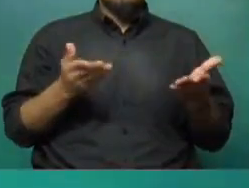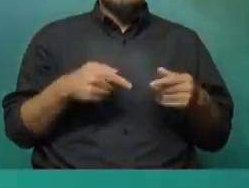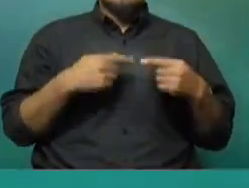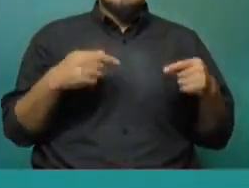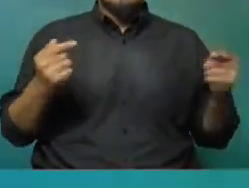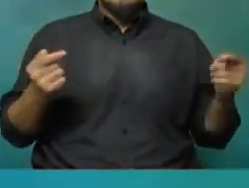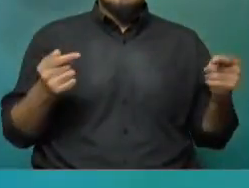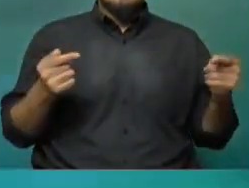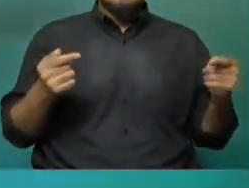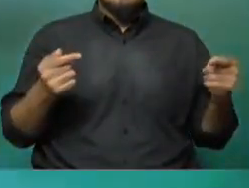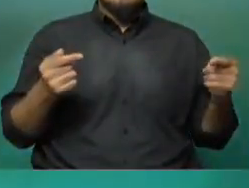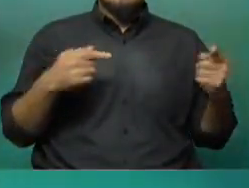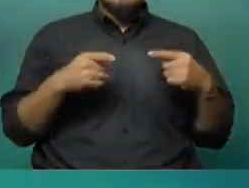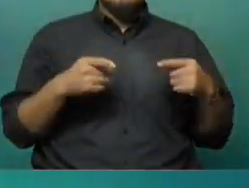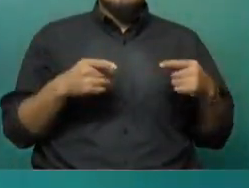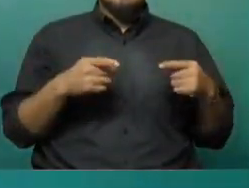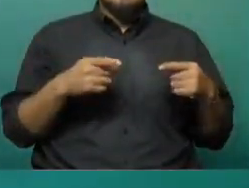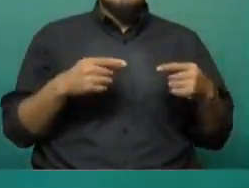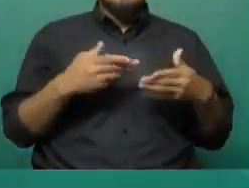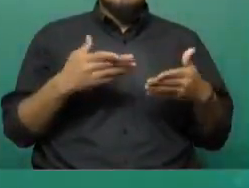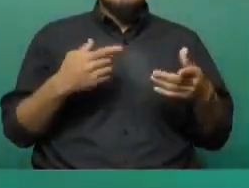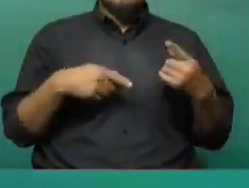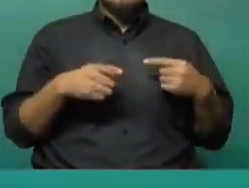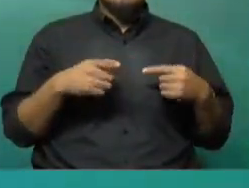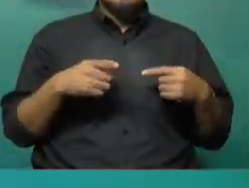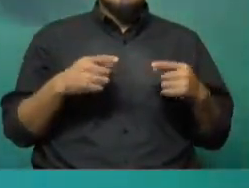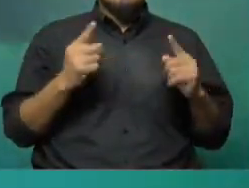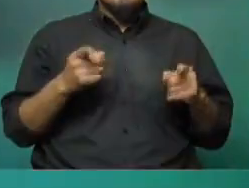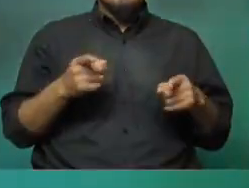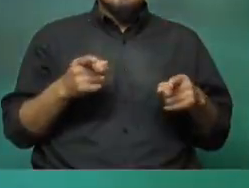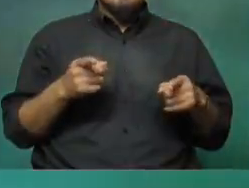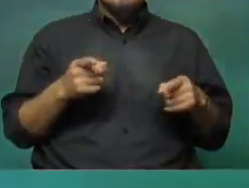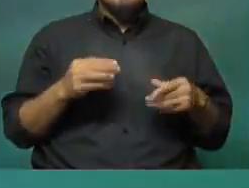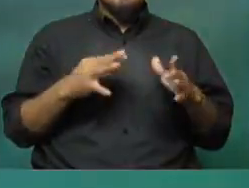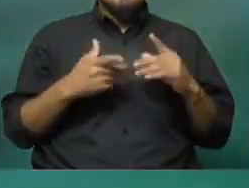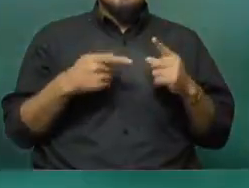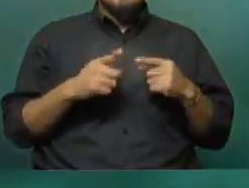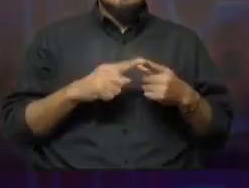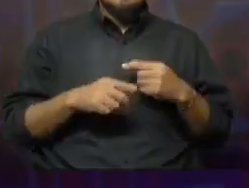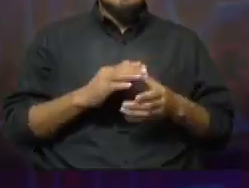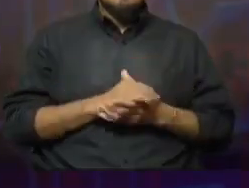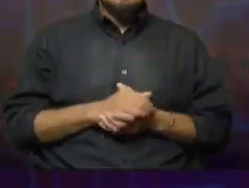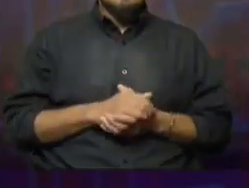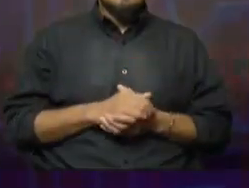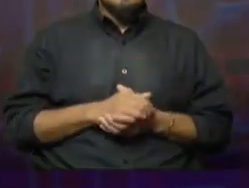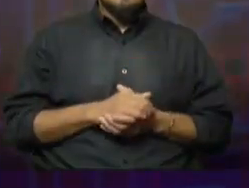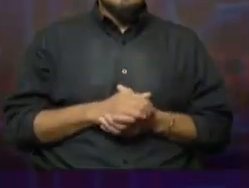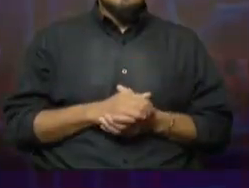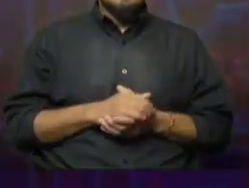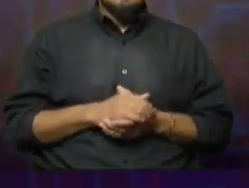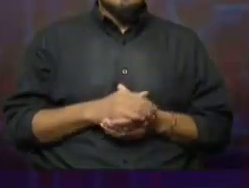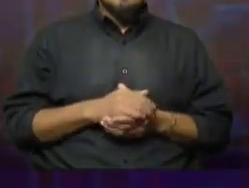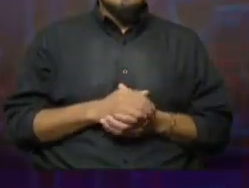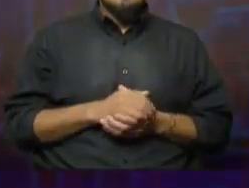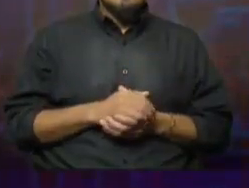sentí en esa experiencia maravillosa. Y bueno, es también una especie de rumbita. Me encanta. Muchos éxitos y te